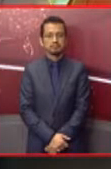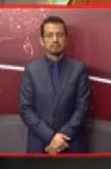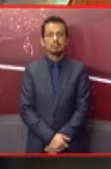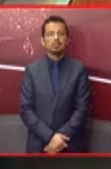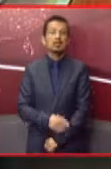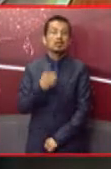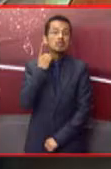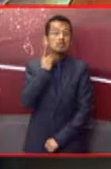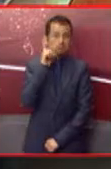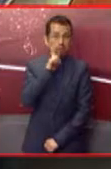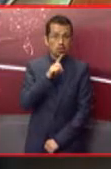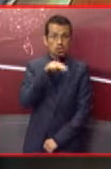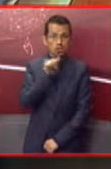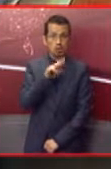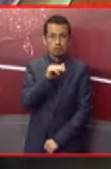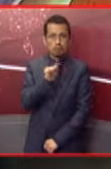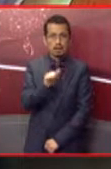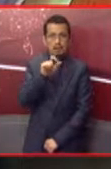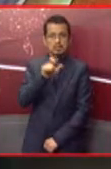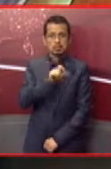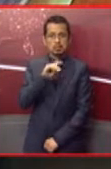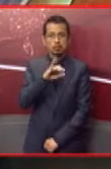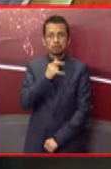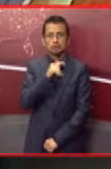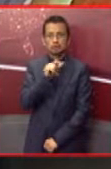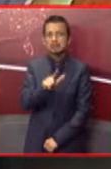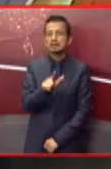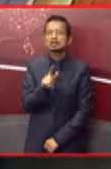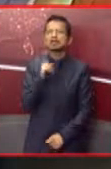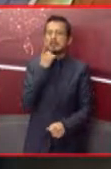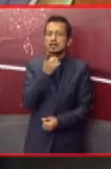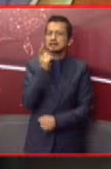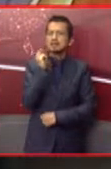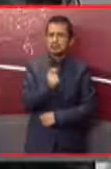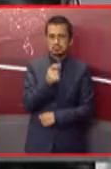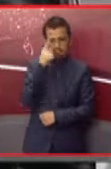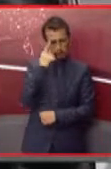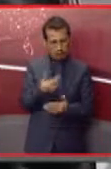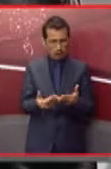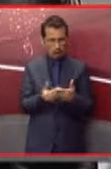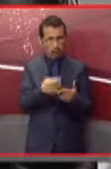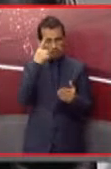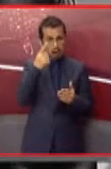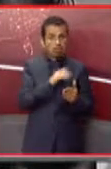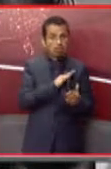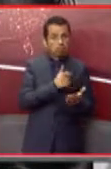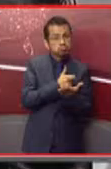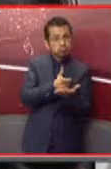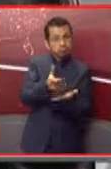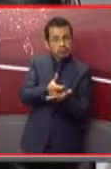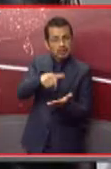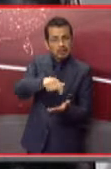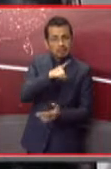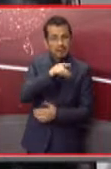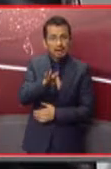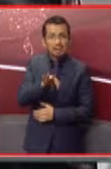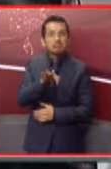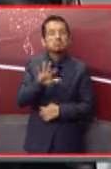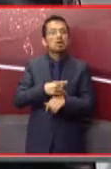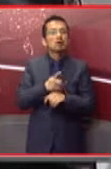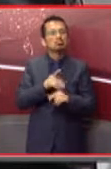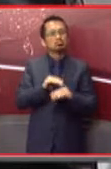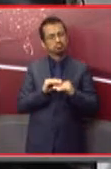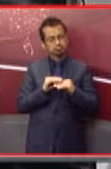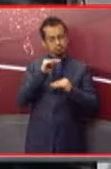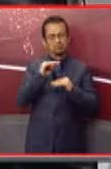La diputada de Morena, Norma Xóchitl Hernández, refirió que al ver los resultados de la unidad de cuenta que se aplica en el Distrito Federal, aunado al aumento de las multas,